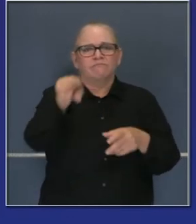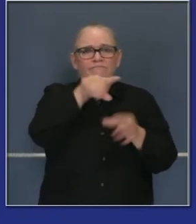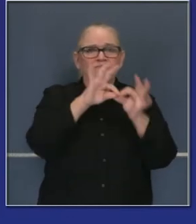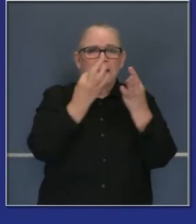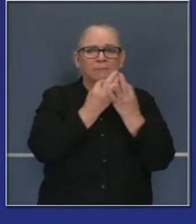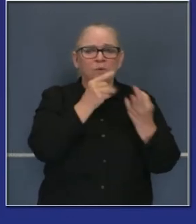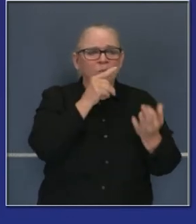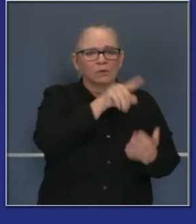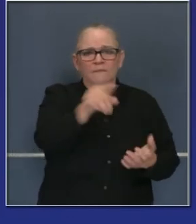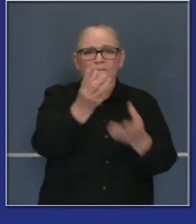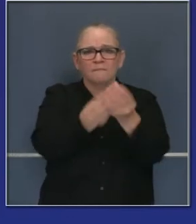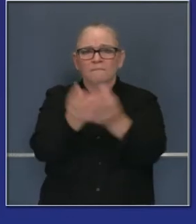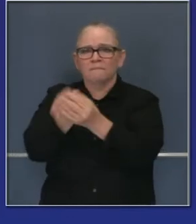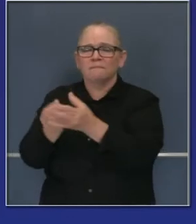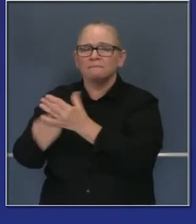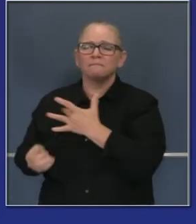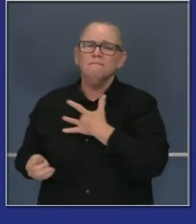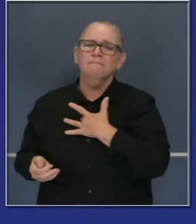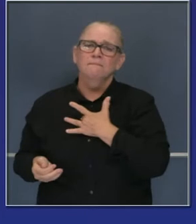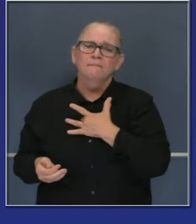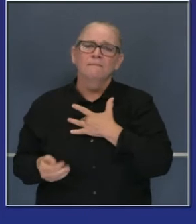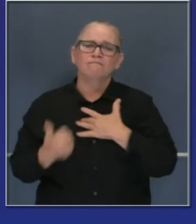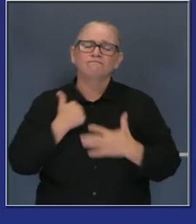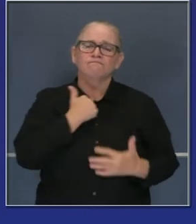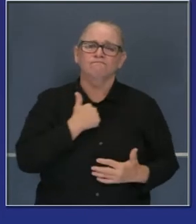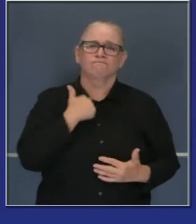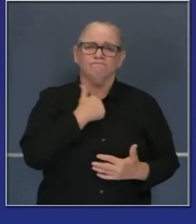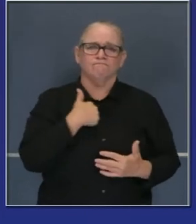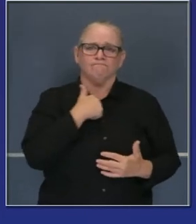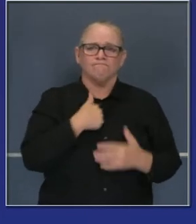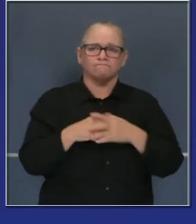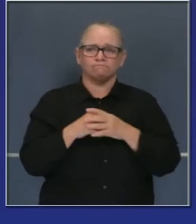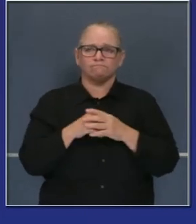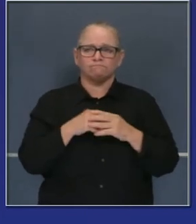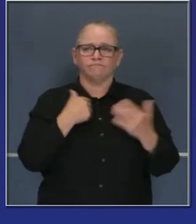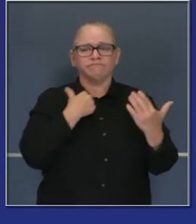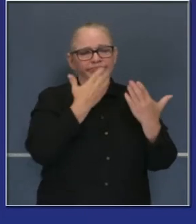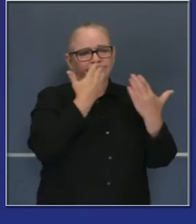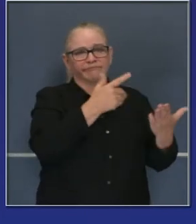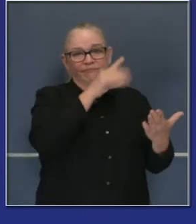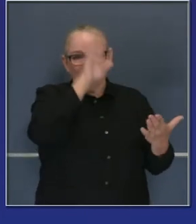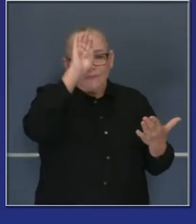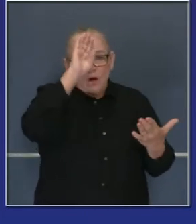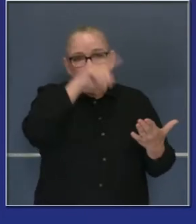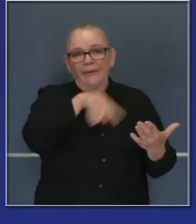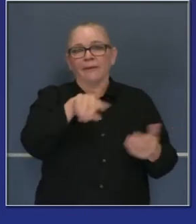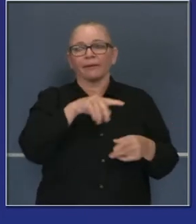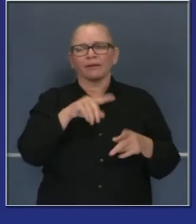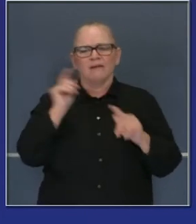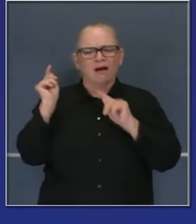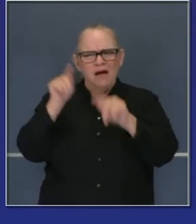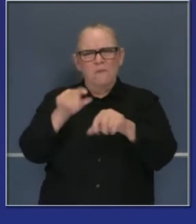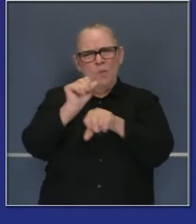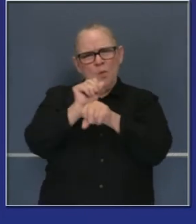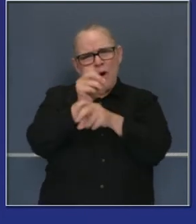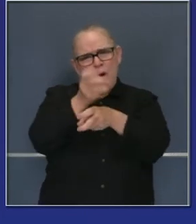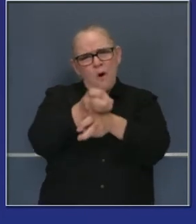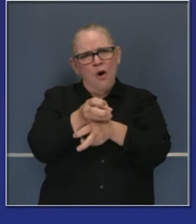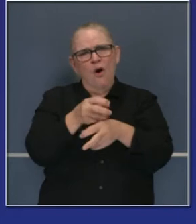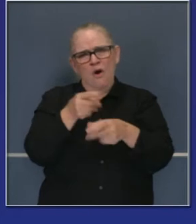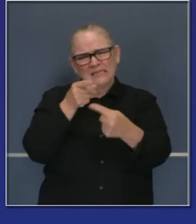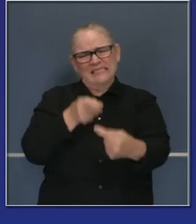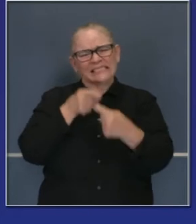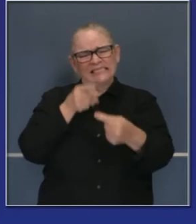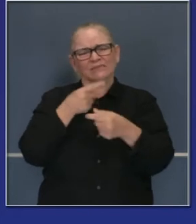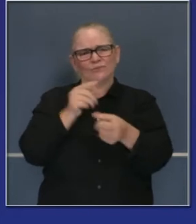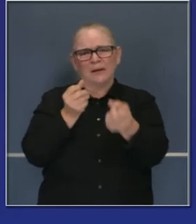de sentido a nuestras familias y queremos mencionar el heroísmo de los rescatistas que han hecho lo